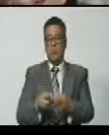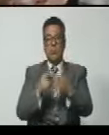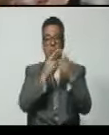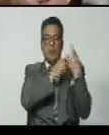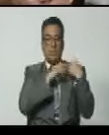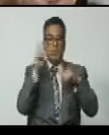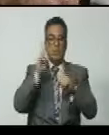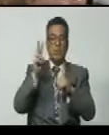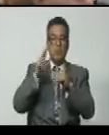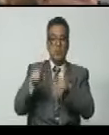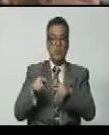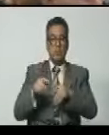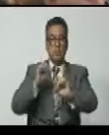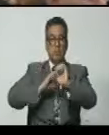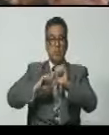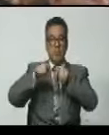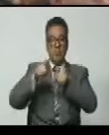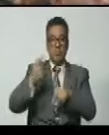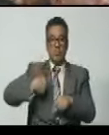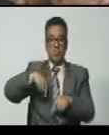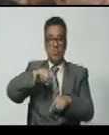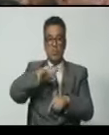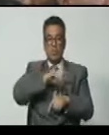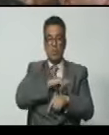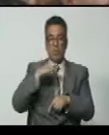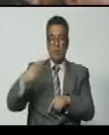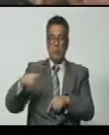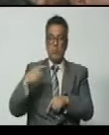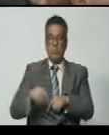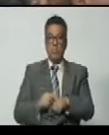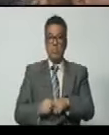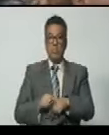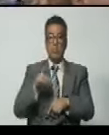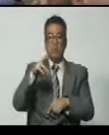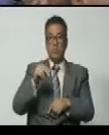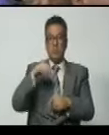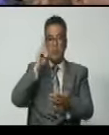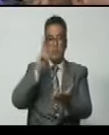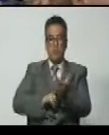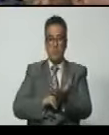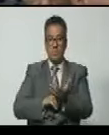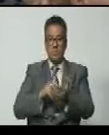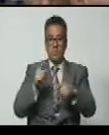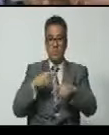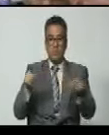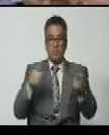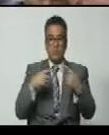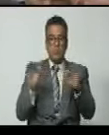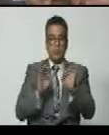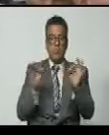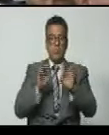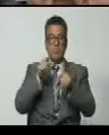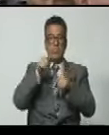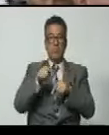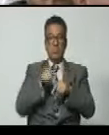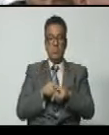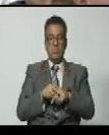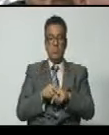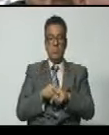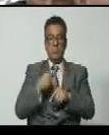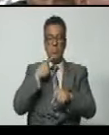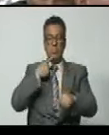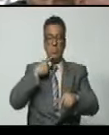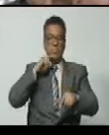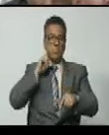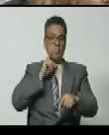representar a Venezuela y a defender nuestro derecho a no aceptar bajo ningún respecto aquellas ofensas